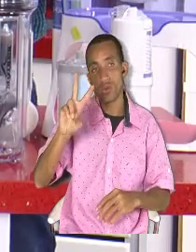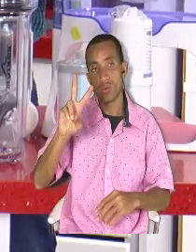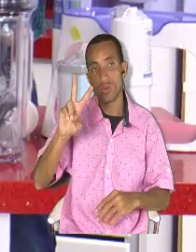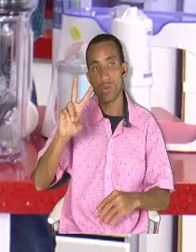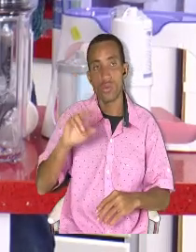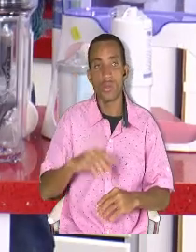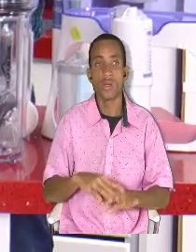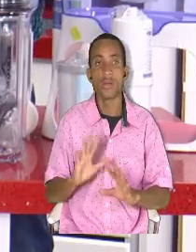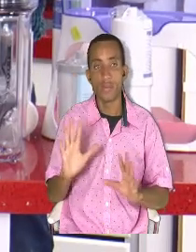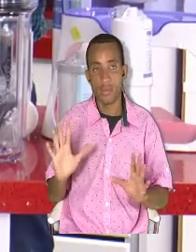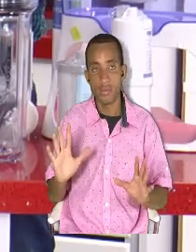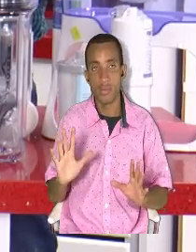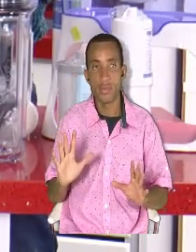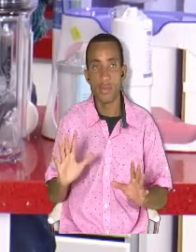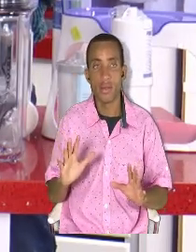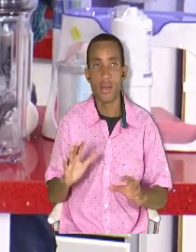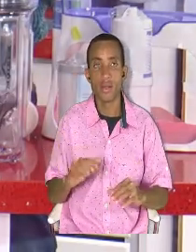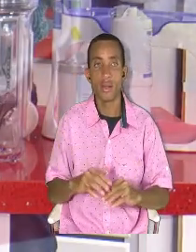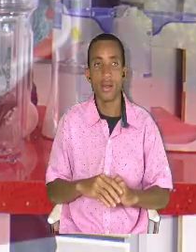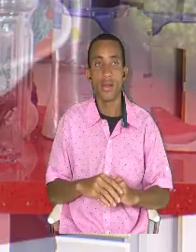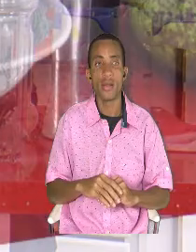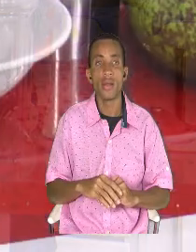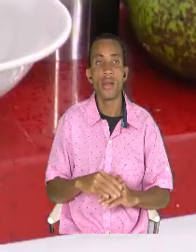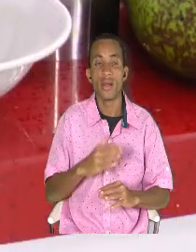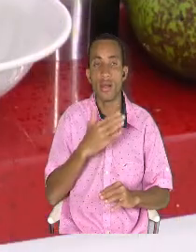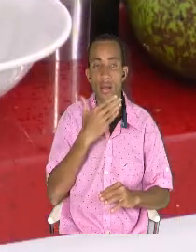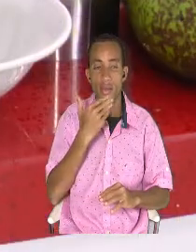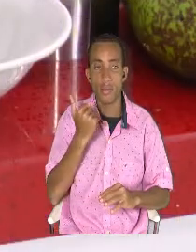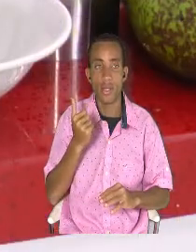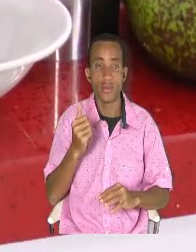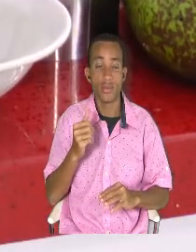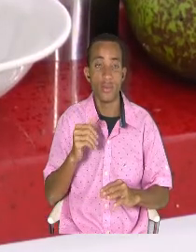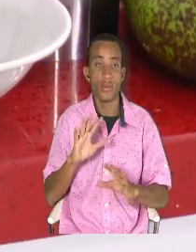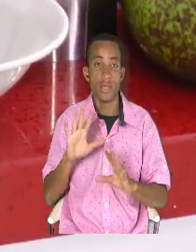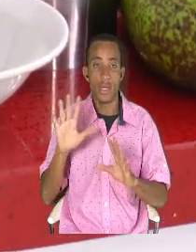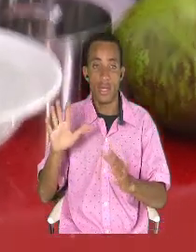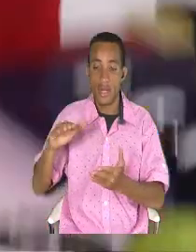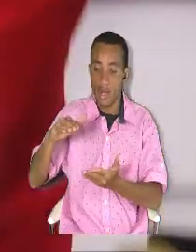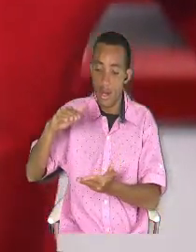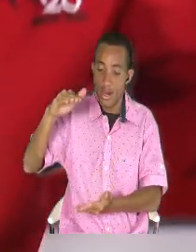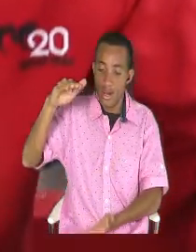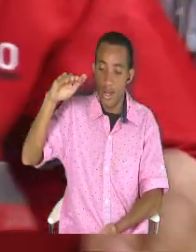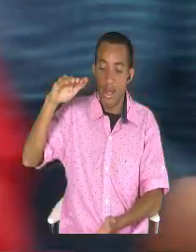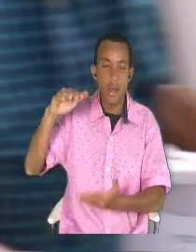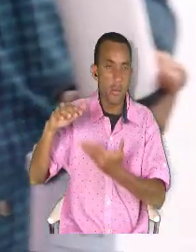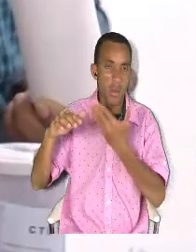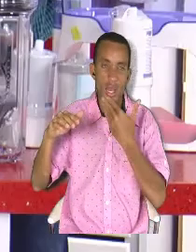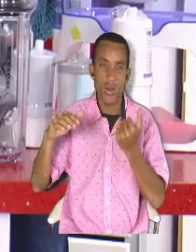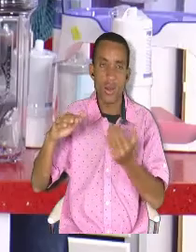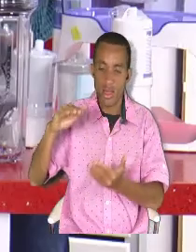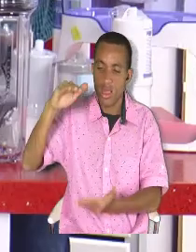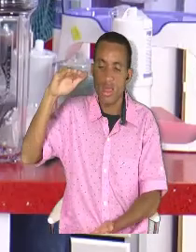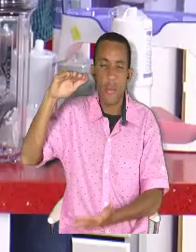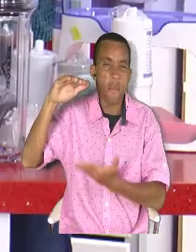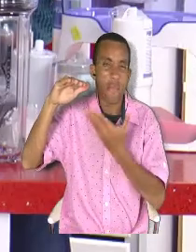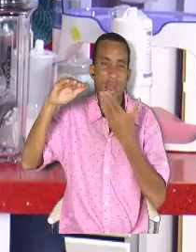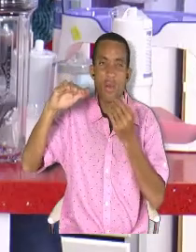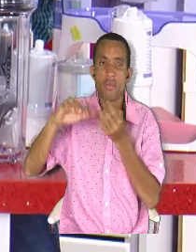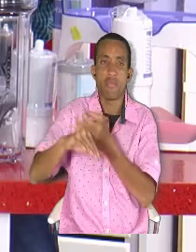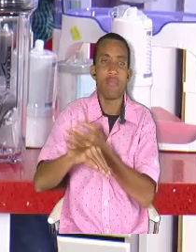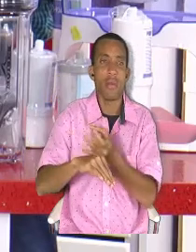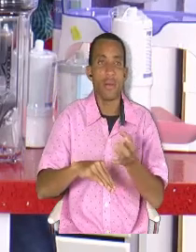es más pequeño, o sea, que va a filtrar mejor nuestra agua. No, este filtra menos que este, el de cerámica es el mejor filtro, es de 0.9 micras. No,